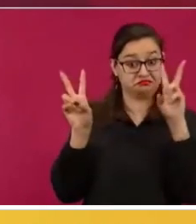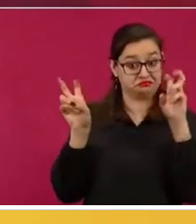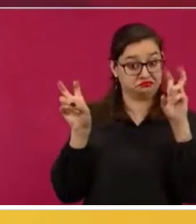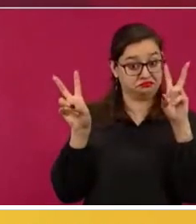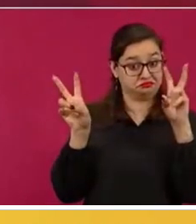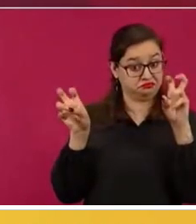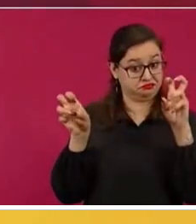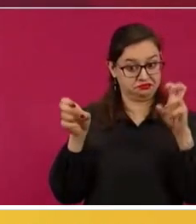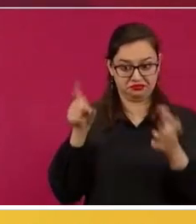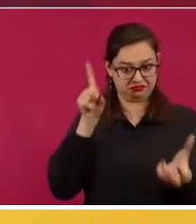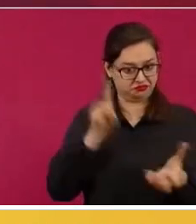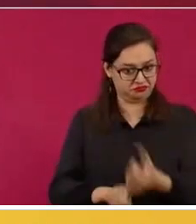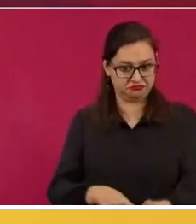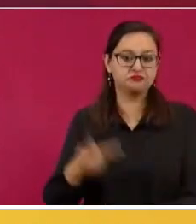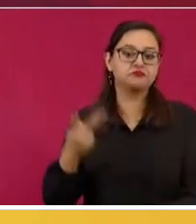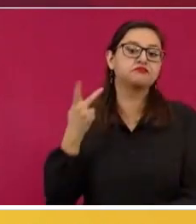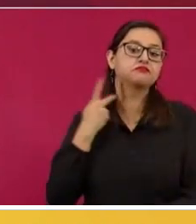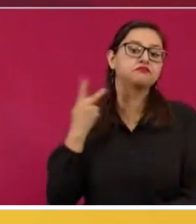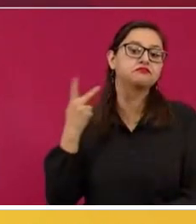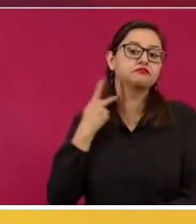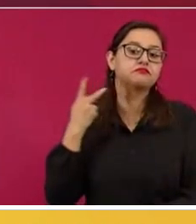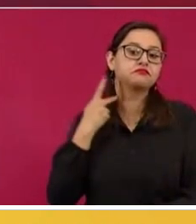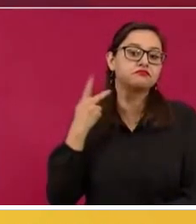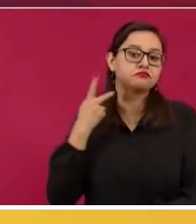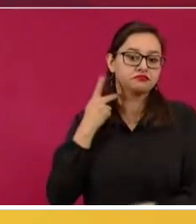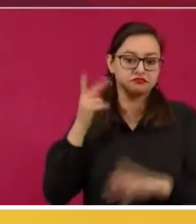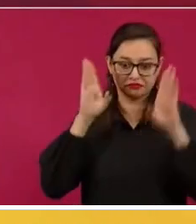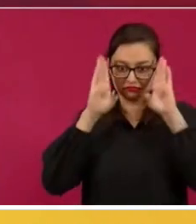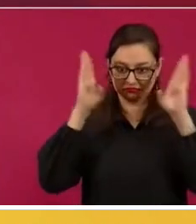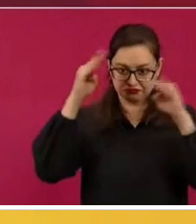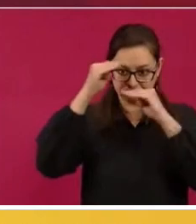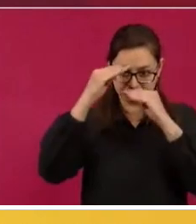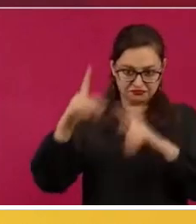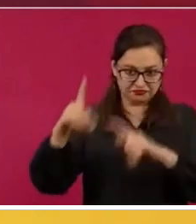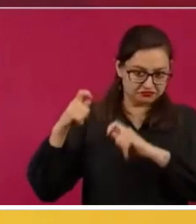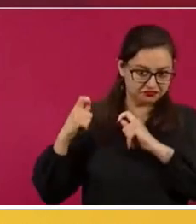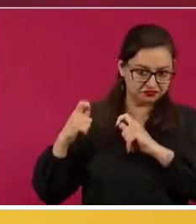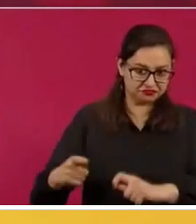que en realidad es una organización política conservadora,